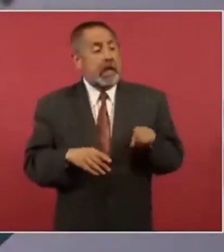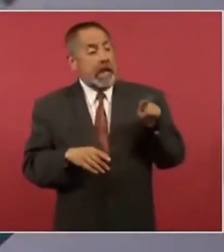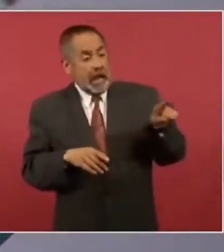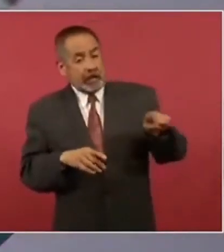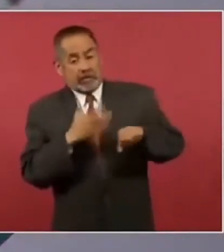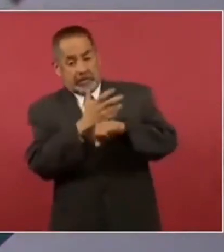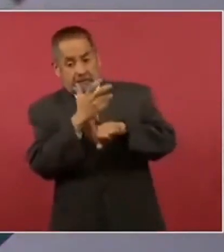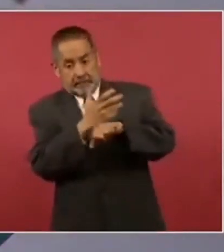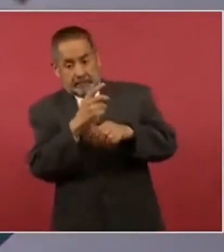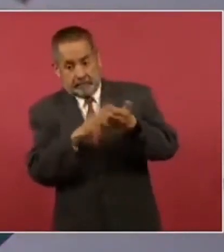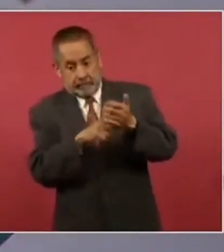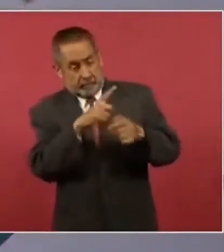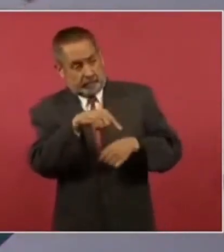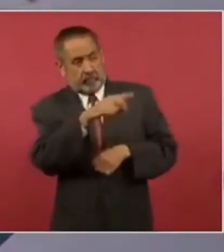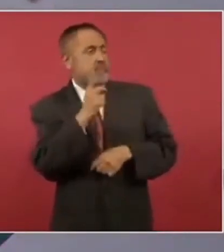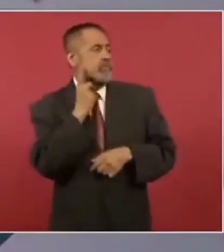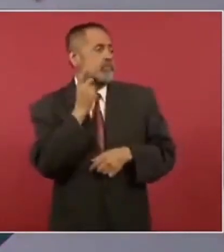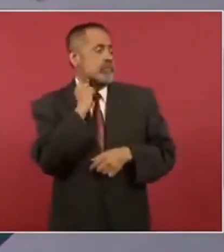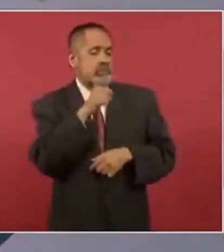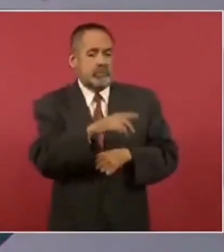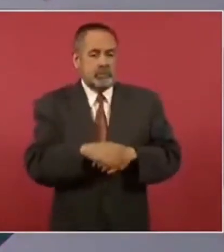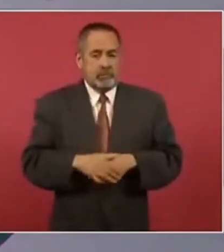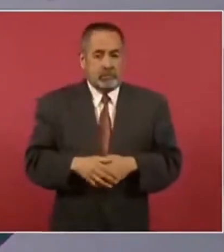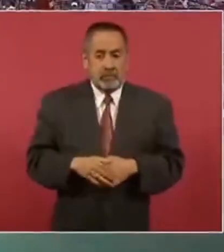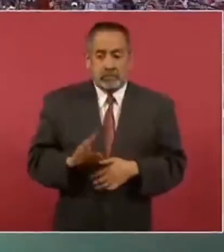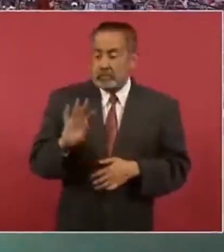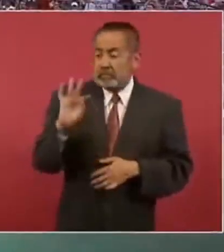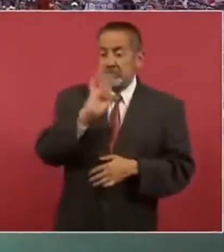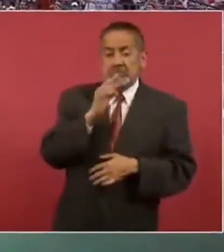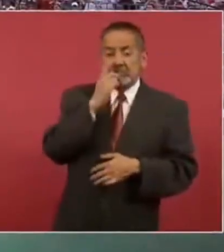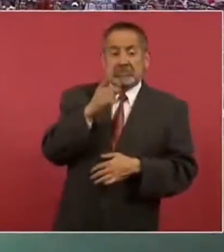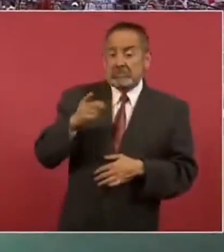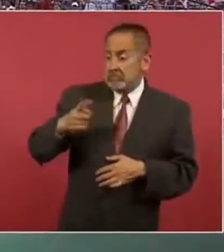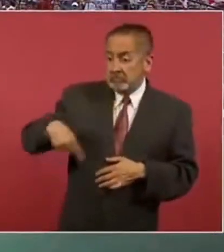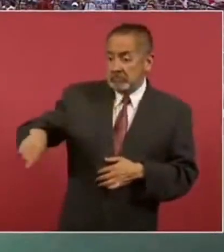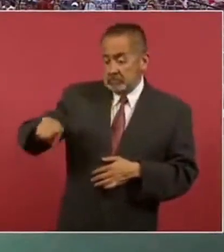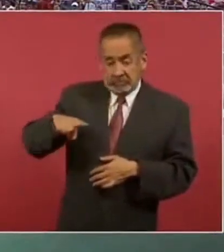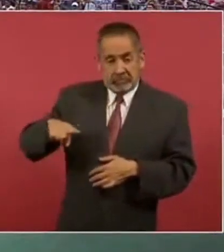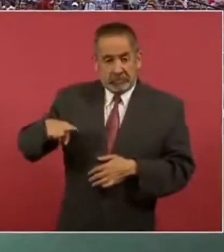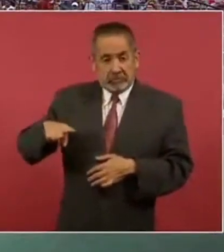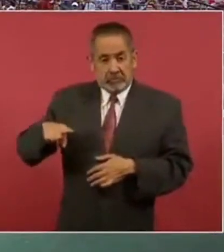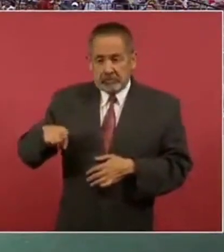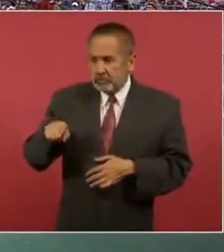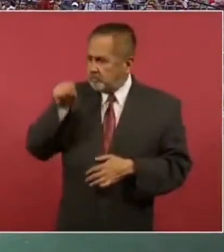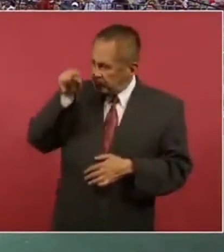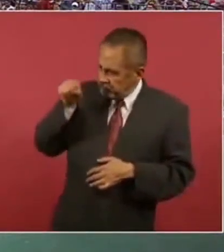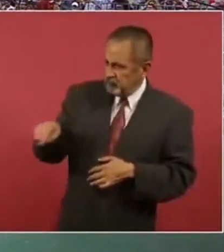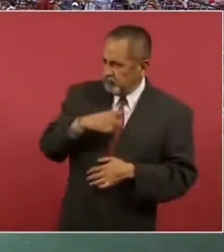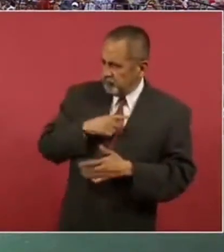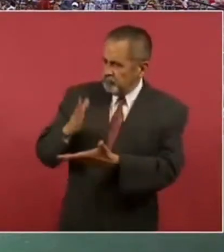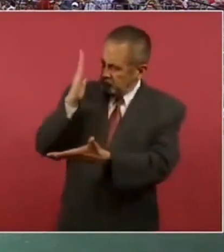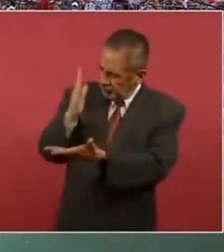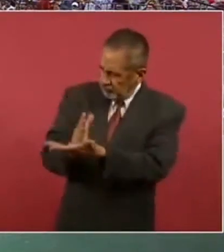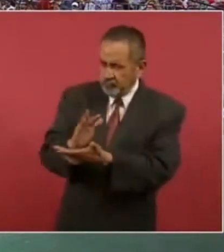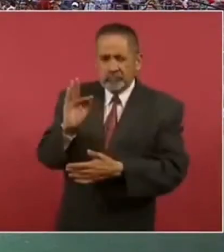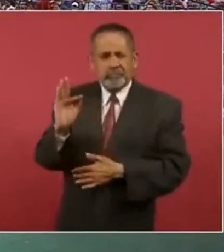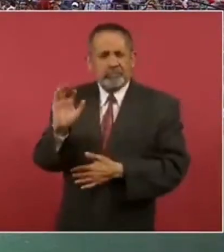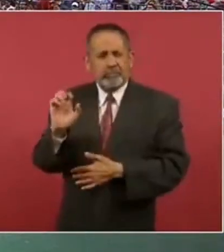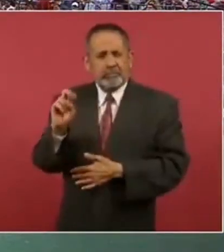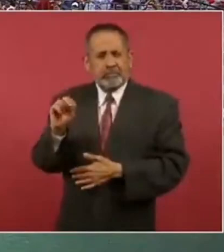sostuvieron que si no deteníamos el tráfico de fentanilo hacia la frontera